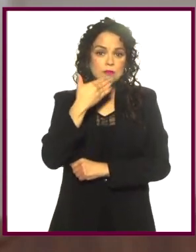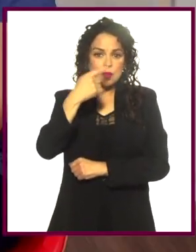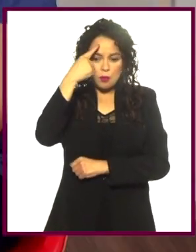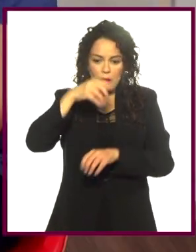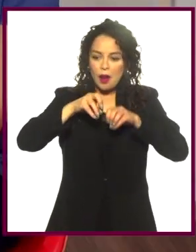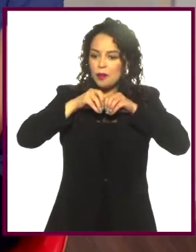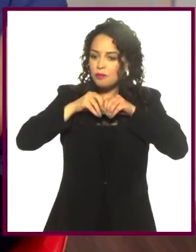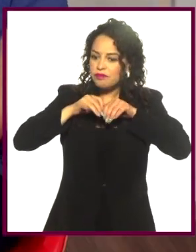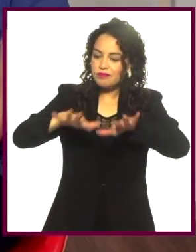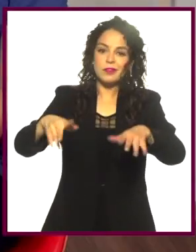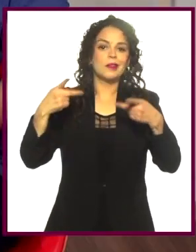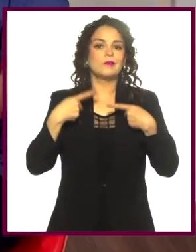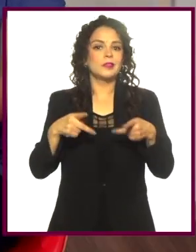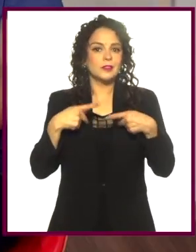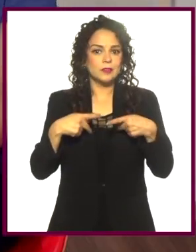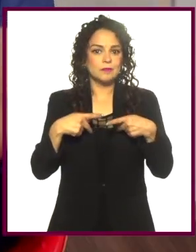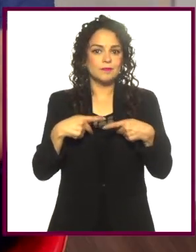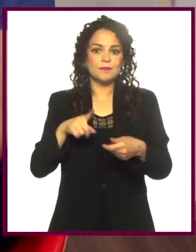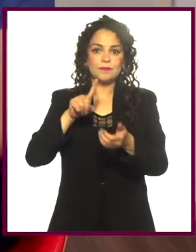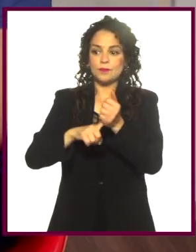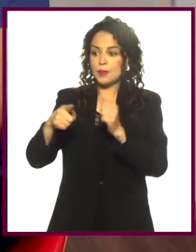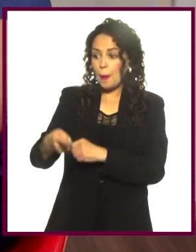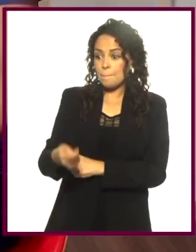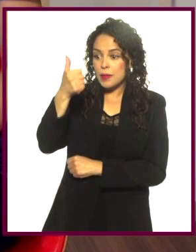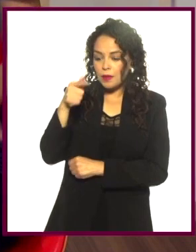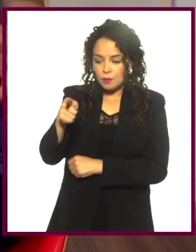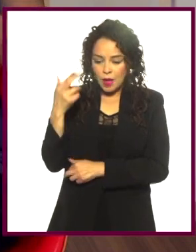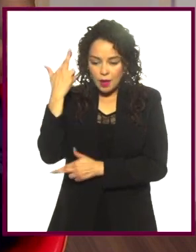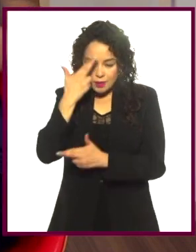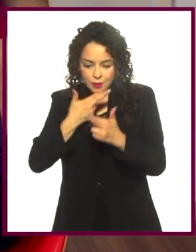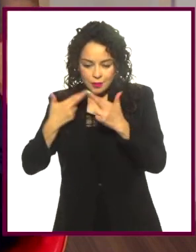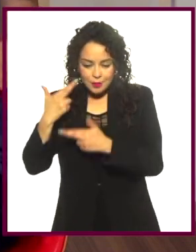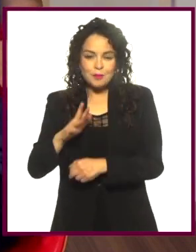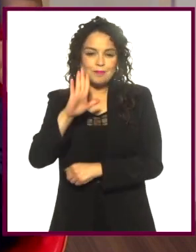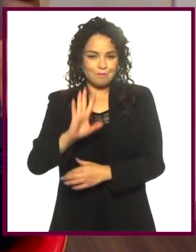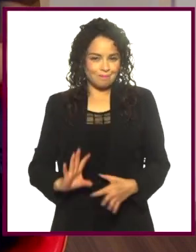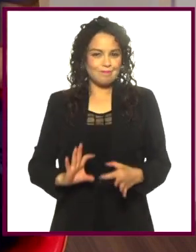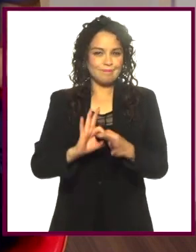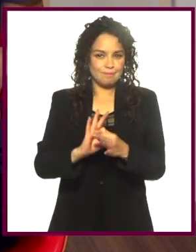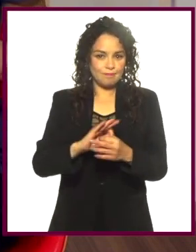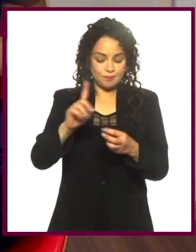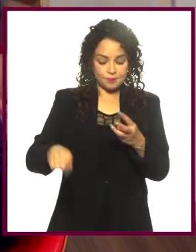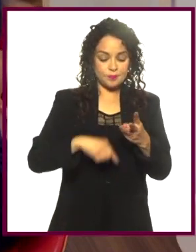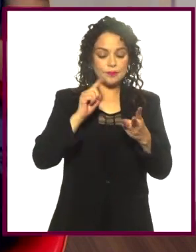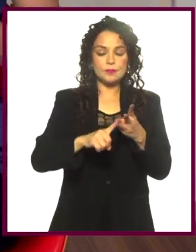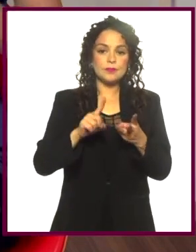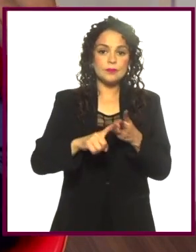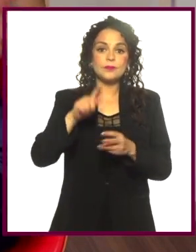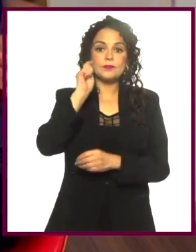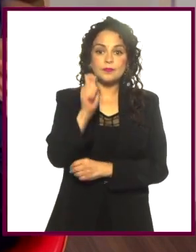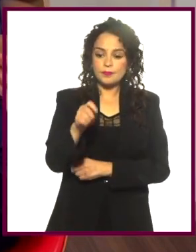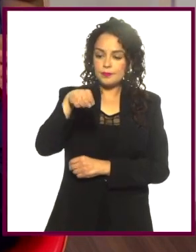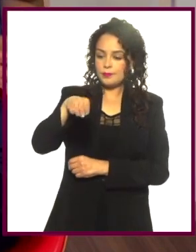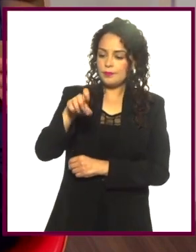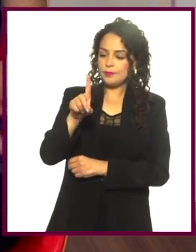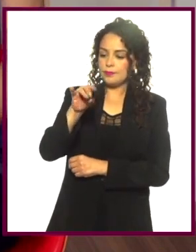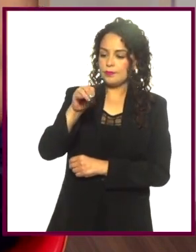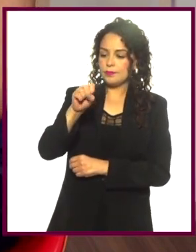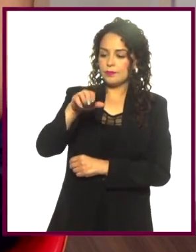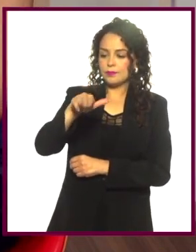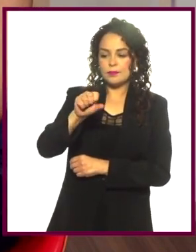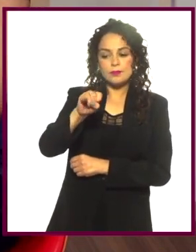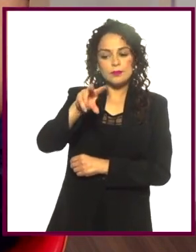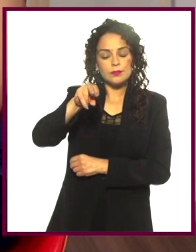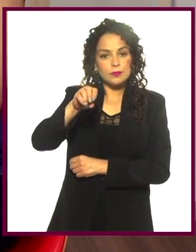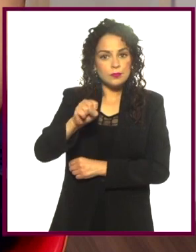masiva. Son como un primer filtro. El tercer elemento lo conforman los medios masivos.